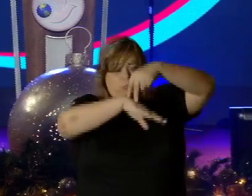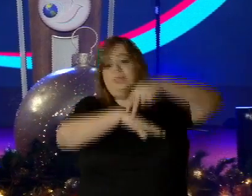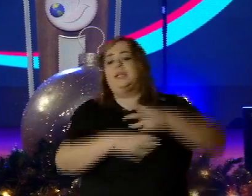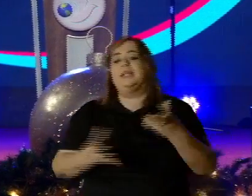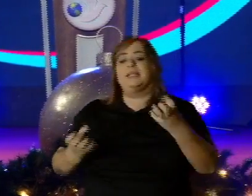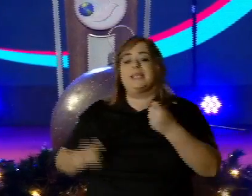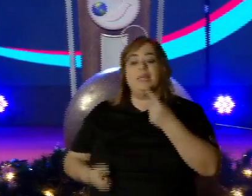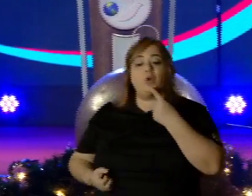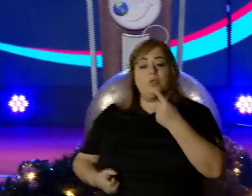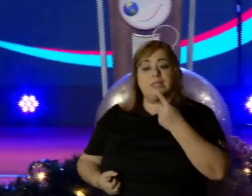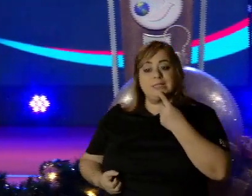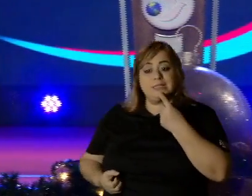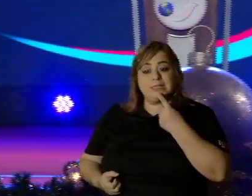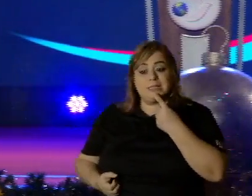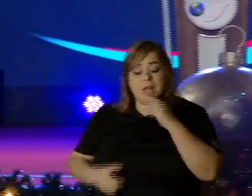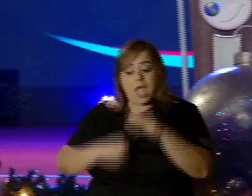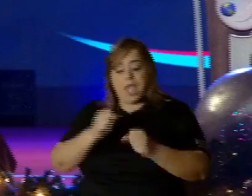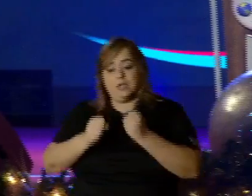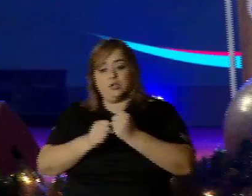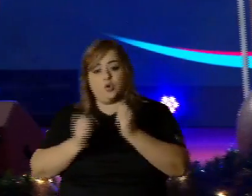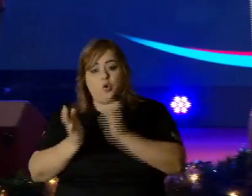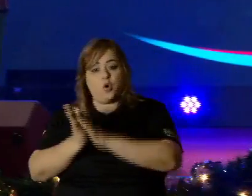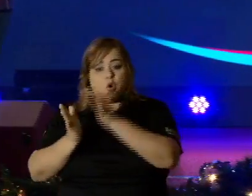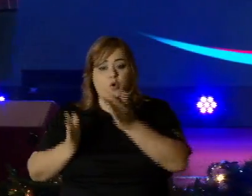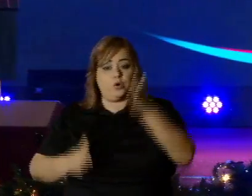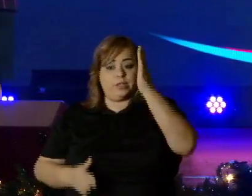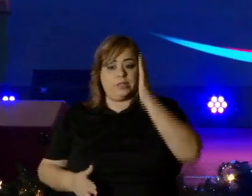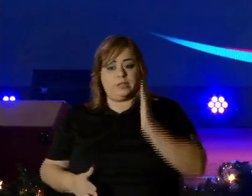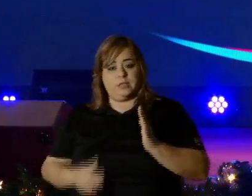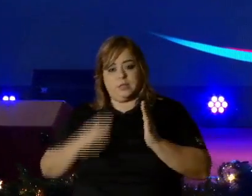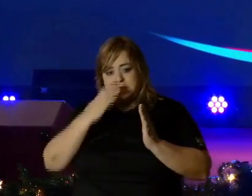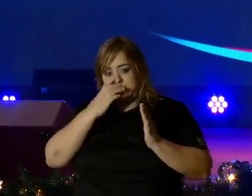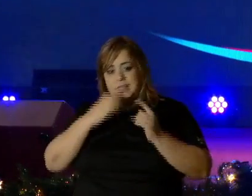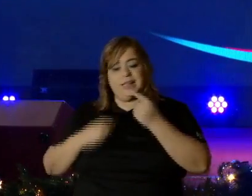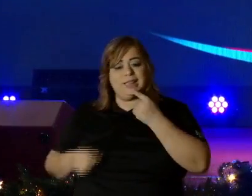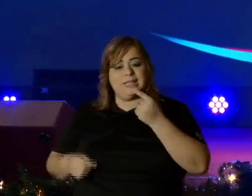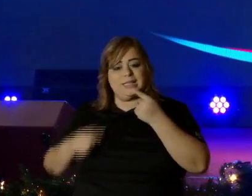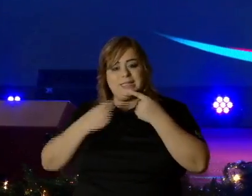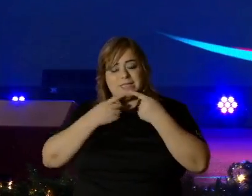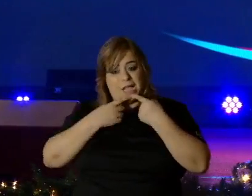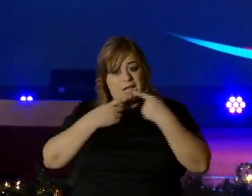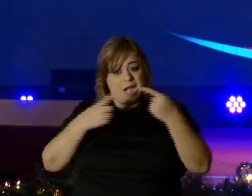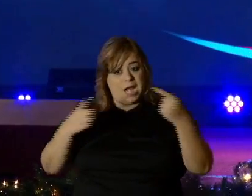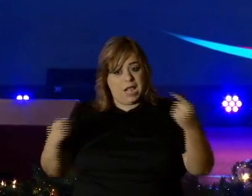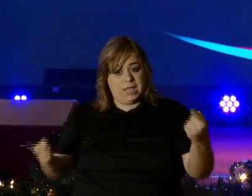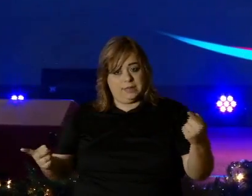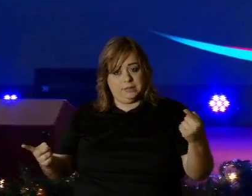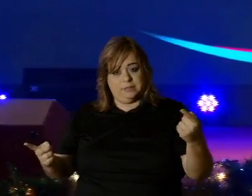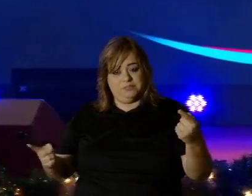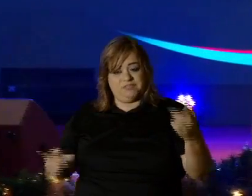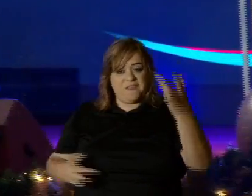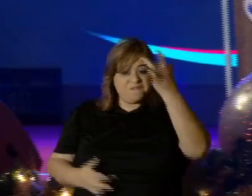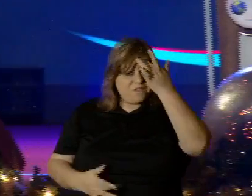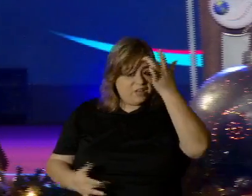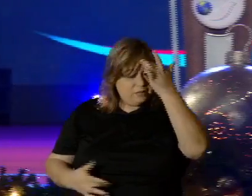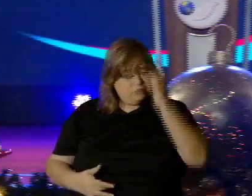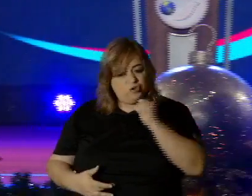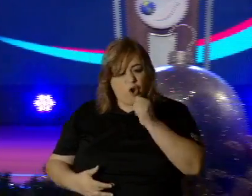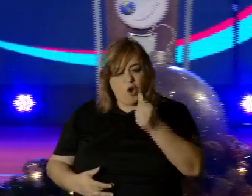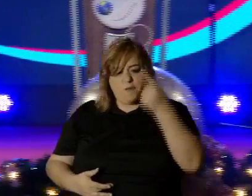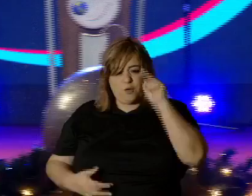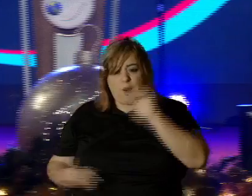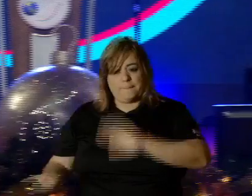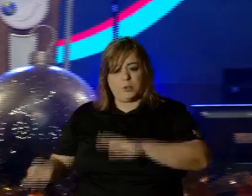que este es el año de la gloria de Dios. Y Jesús dijo claramente: esta enfermedad no es de muerte, esto es para que Dios